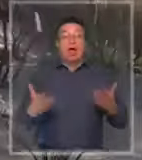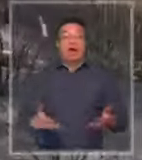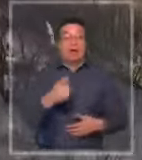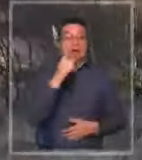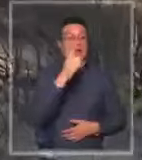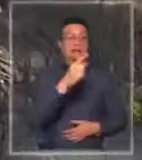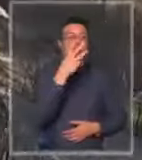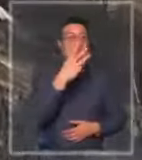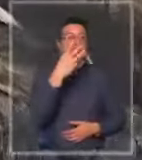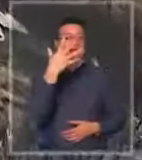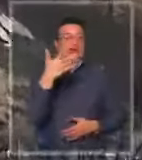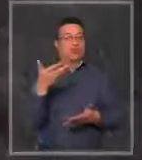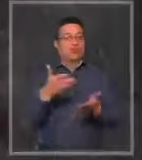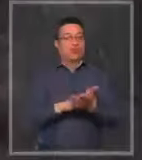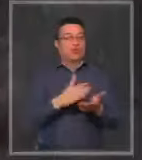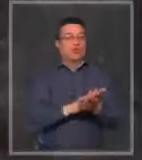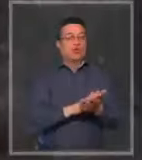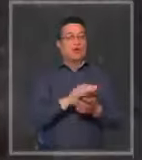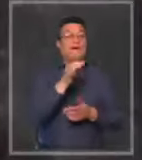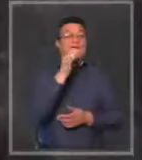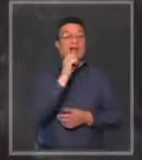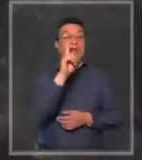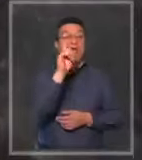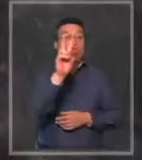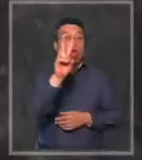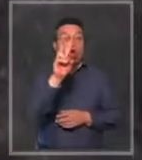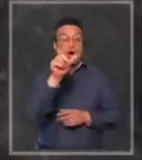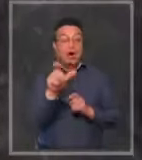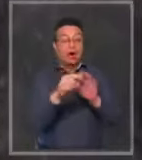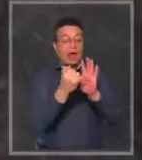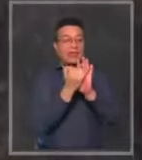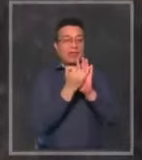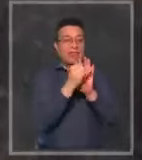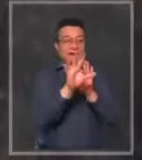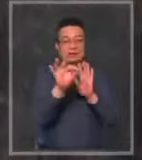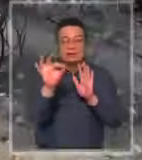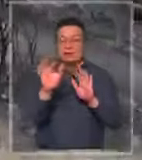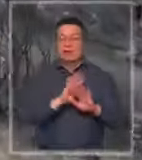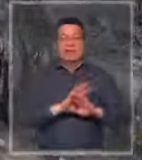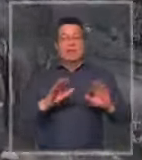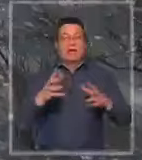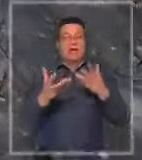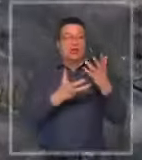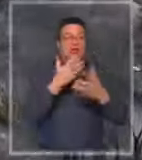135 muertos y solo falta identificar 2 de esos cuerpos en lo que fue la emergencia más grande en